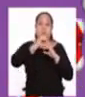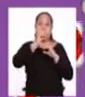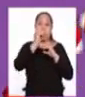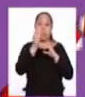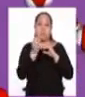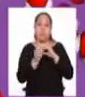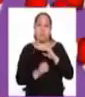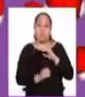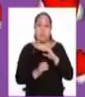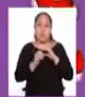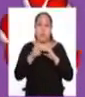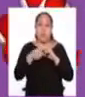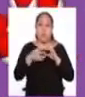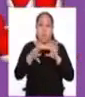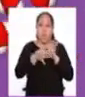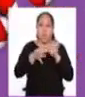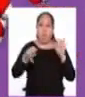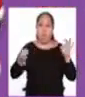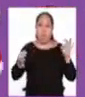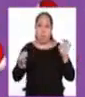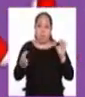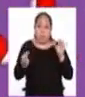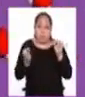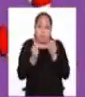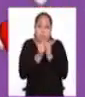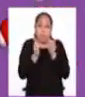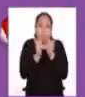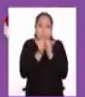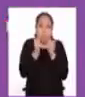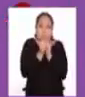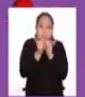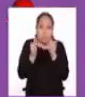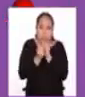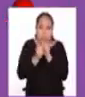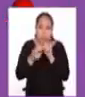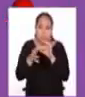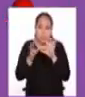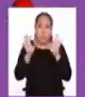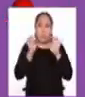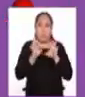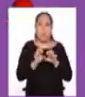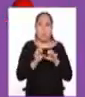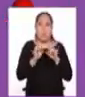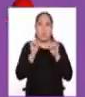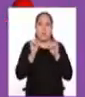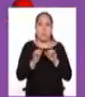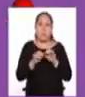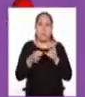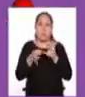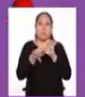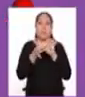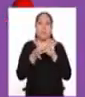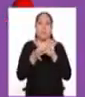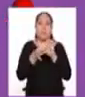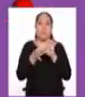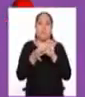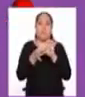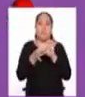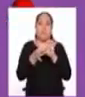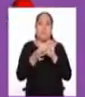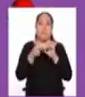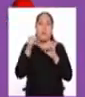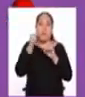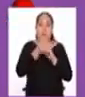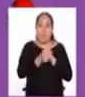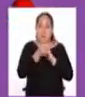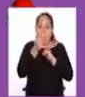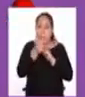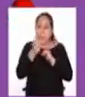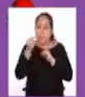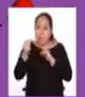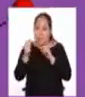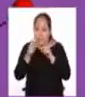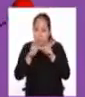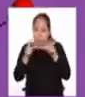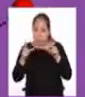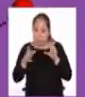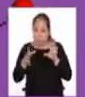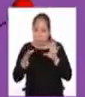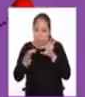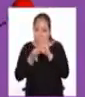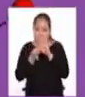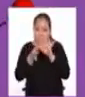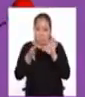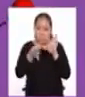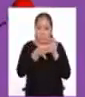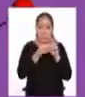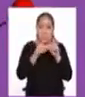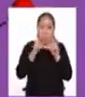hidrógeno dejan de romperse y generarse, dejando de moverse, teniendo como consecuencia que cada molécula se una